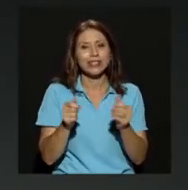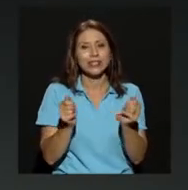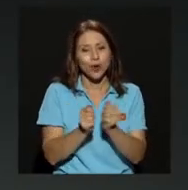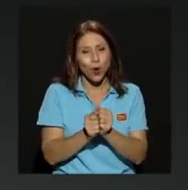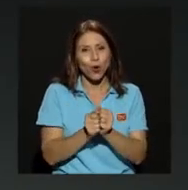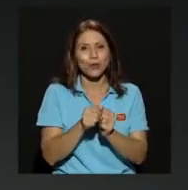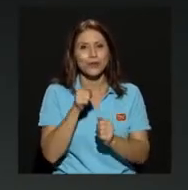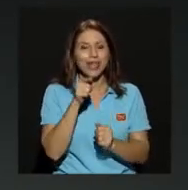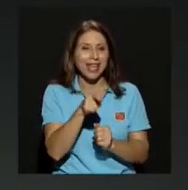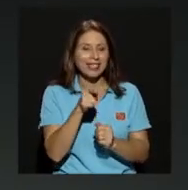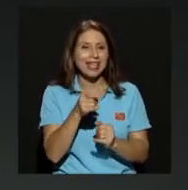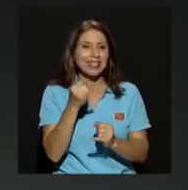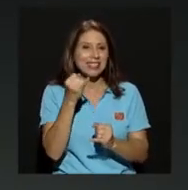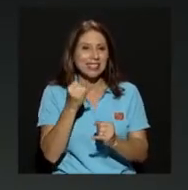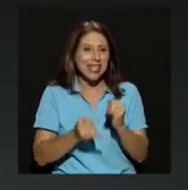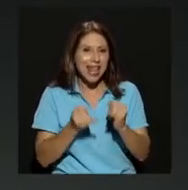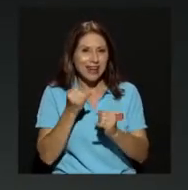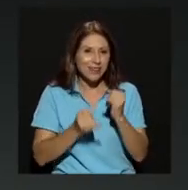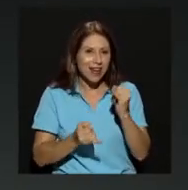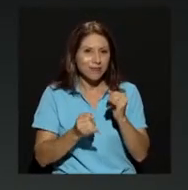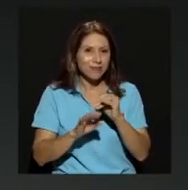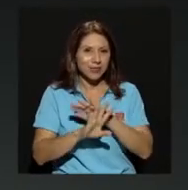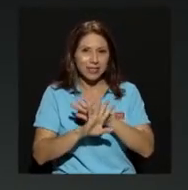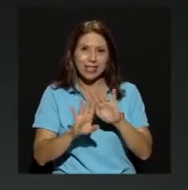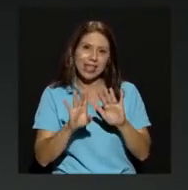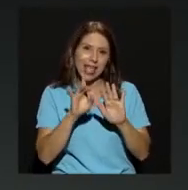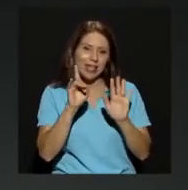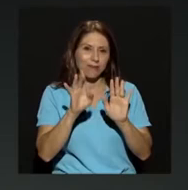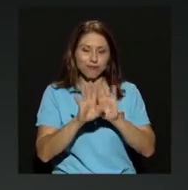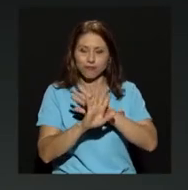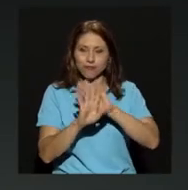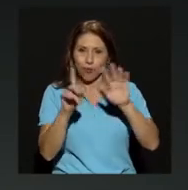d de ese capítulo